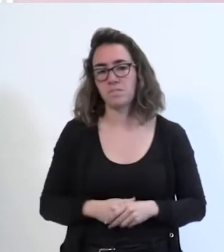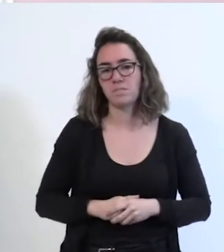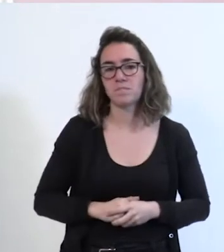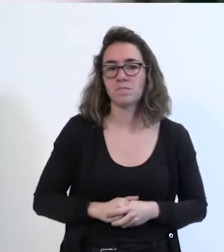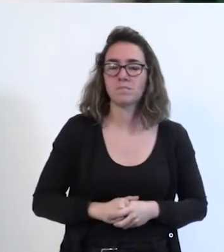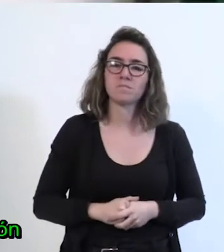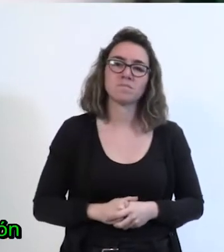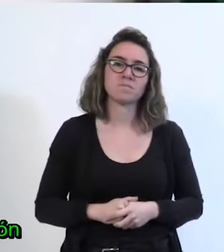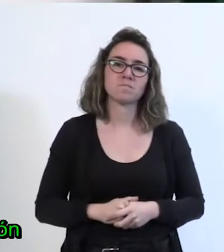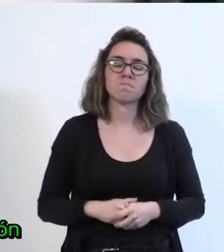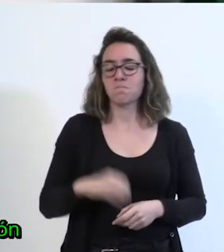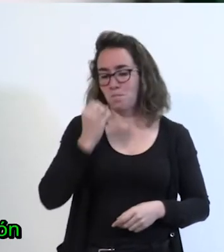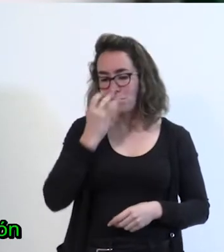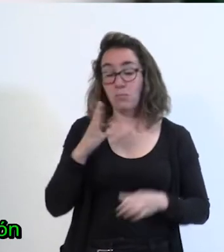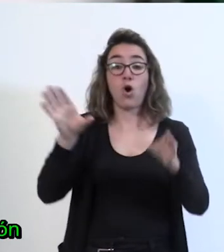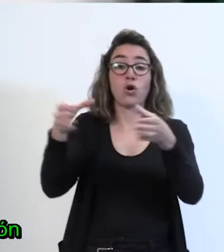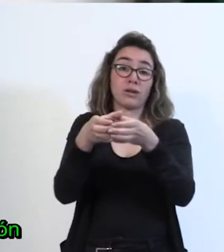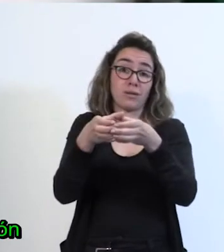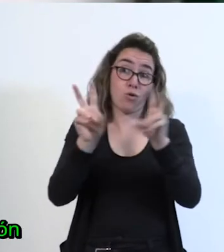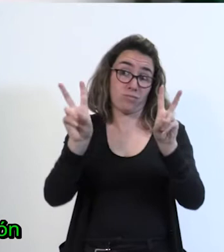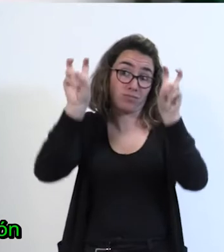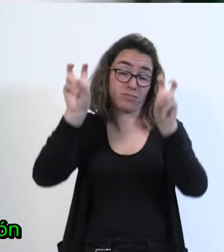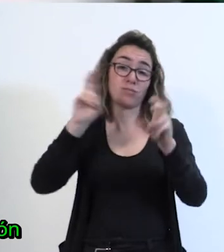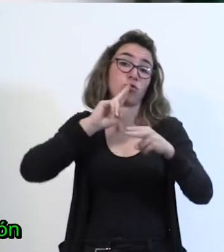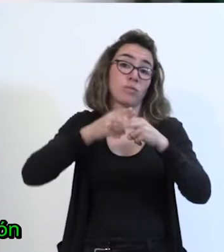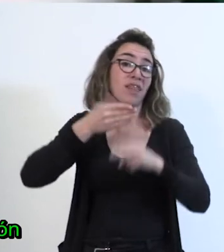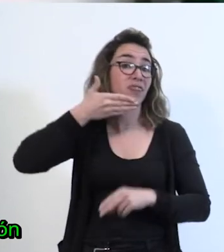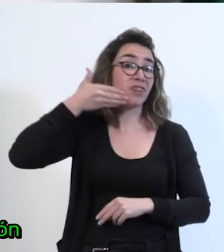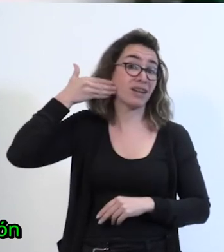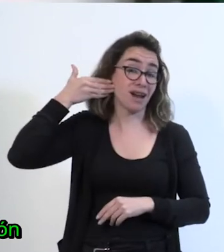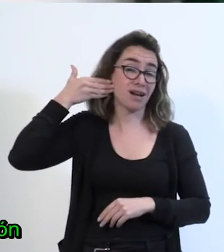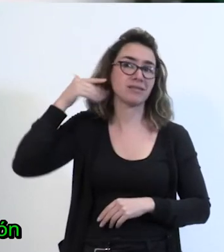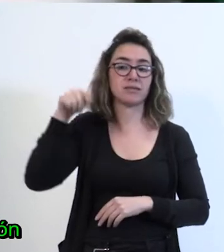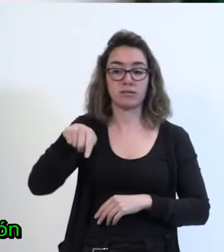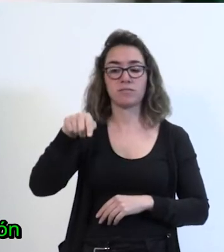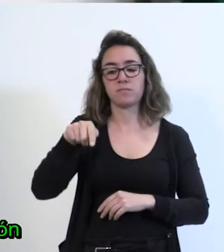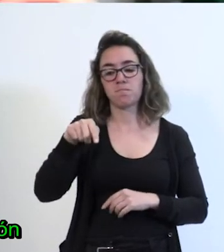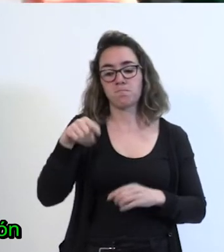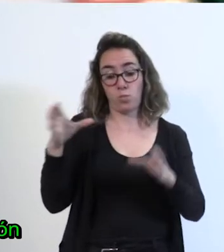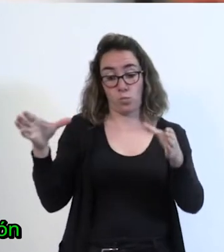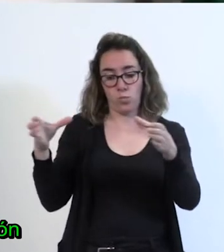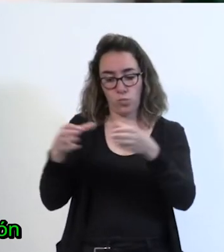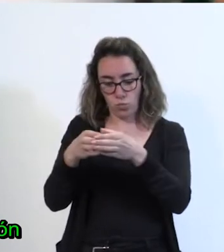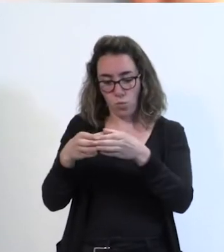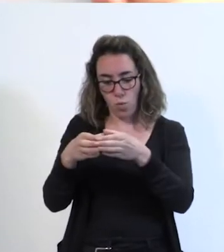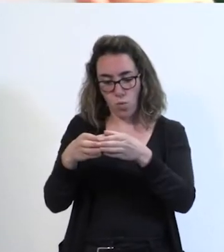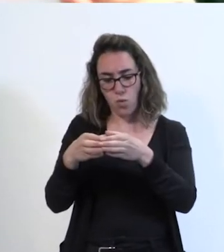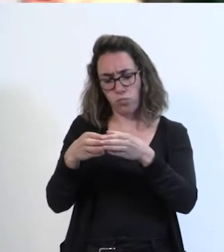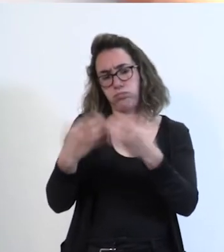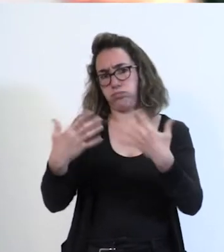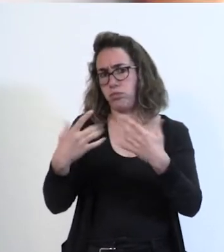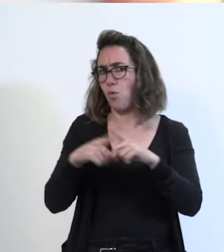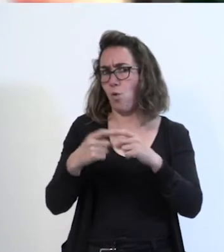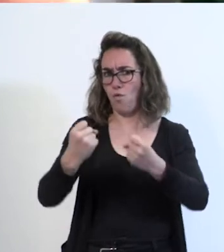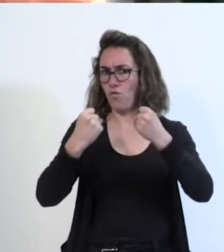hilarlas. Bueno, a ver, Las Dignas fuimos una organización